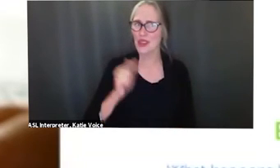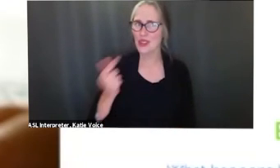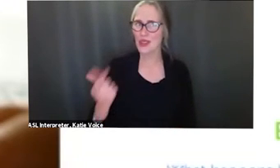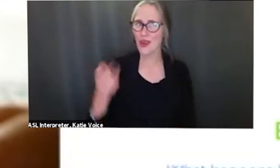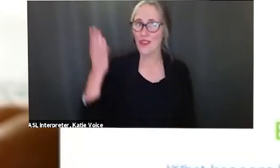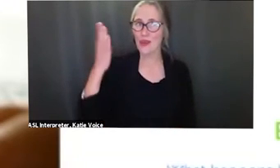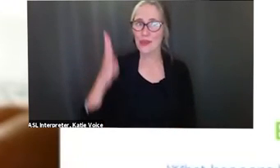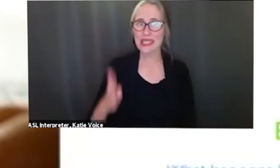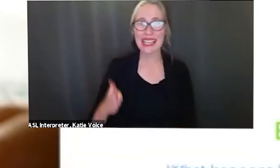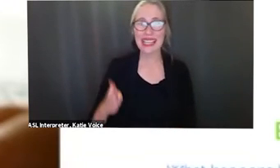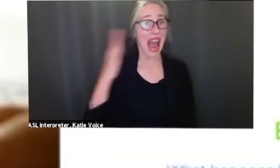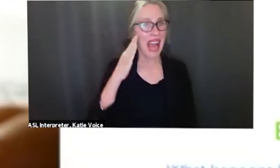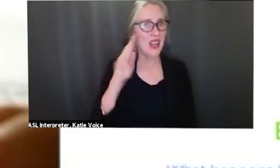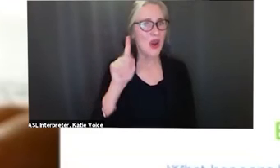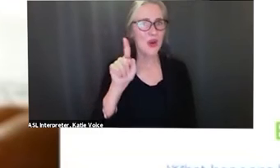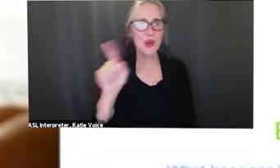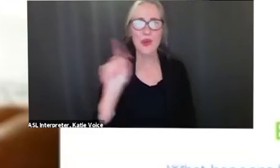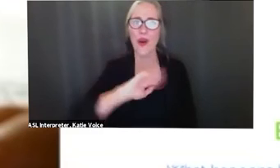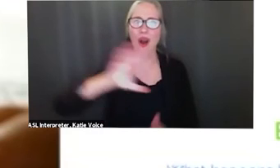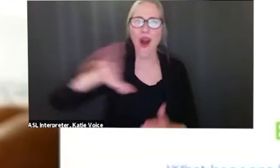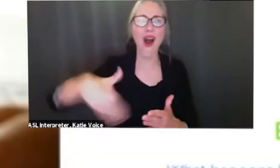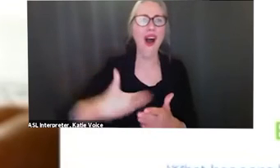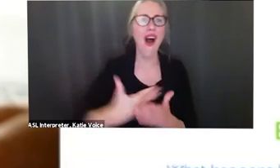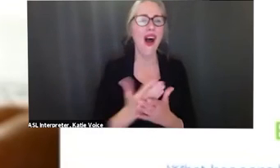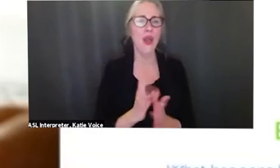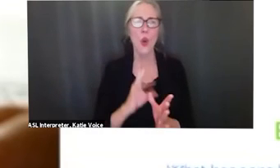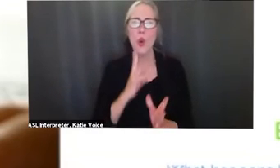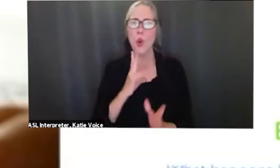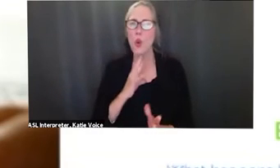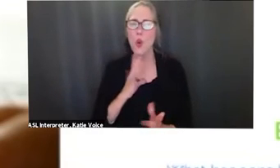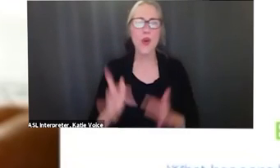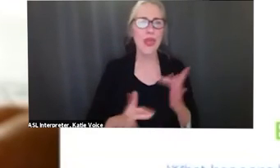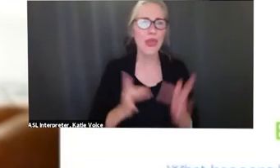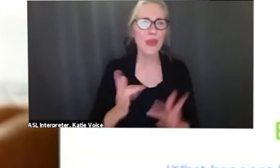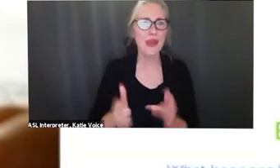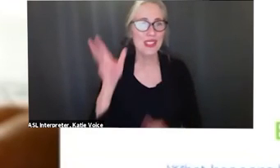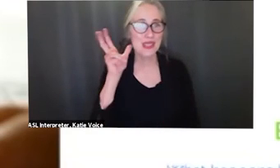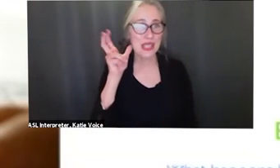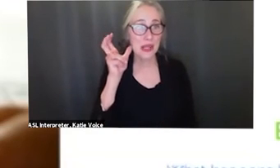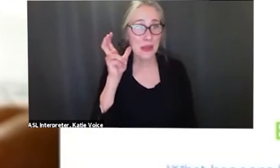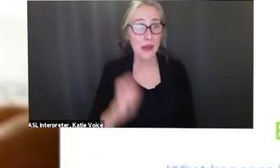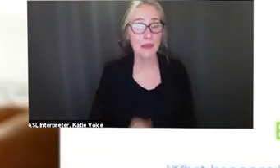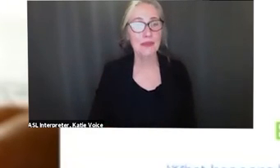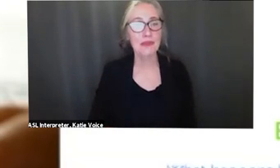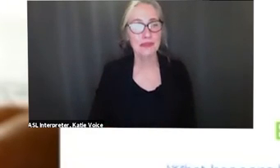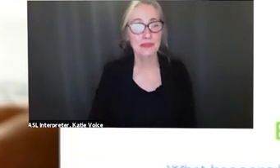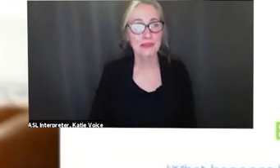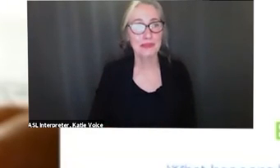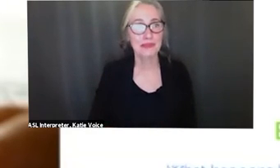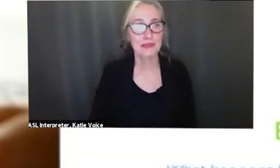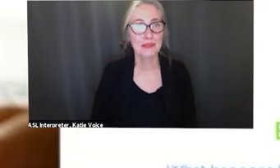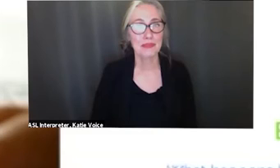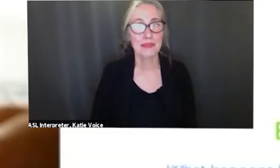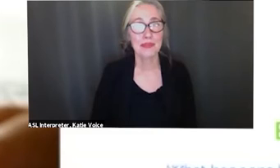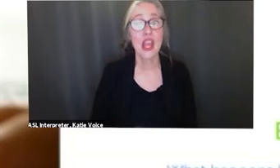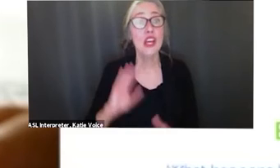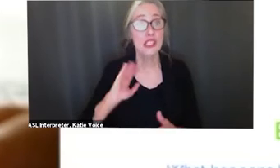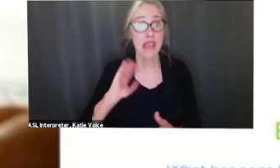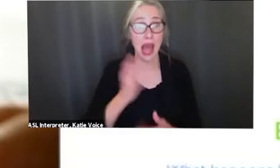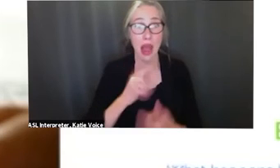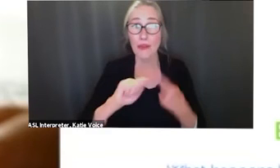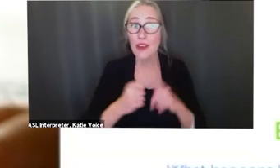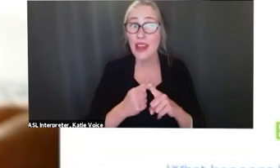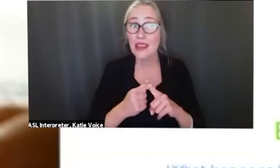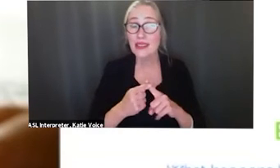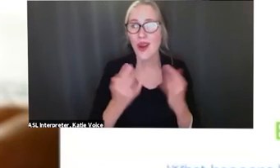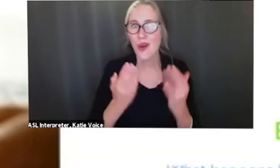y sé que todos estarán tan emocionados como yo. Yo sé que nuestros colegas están esperando y han